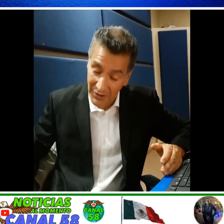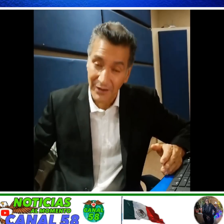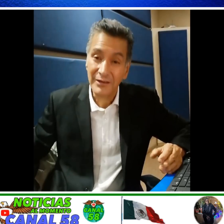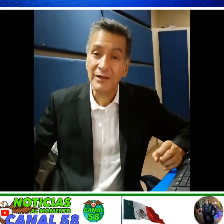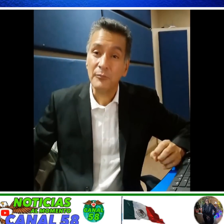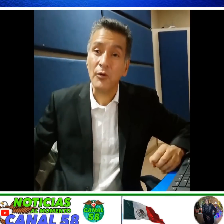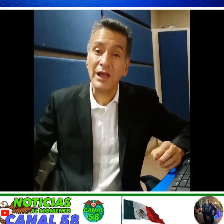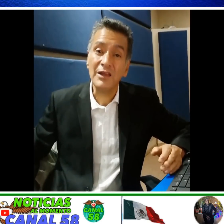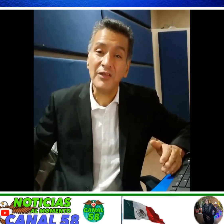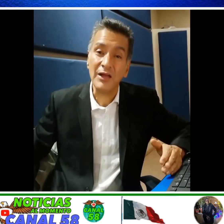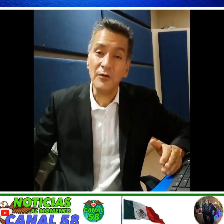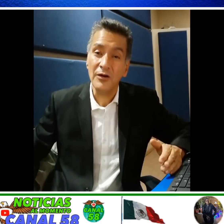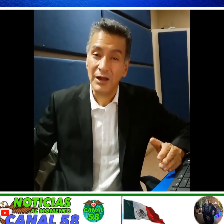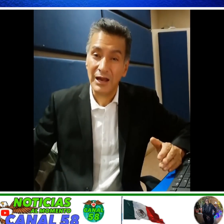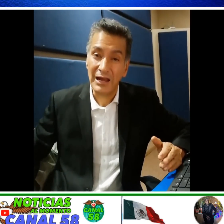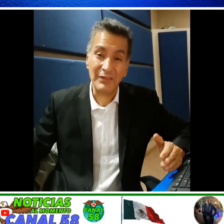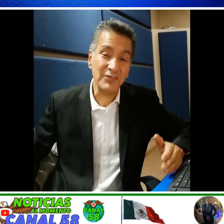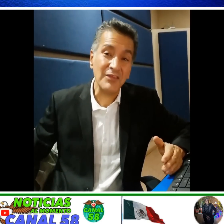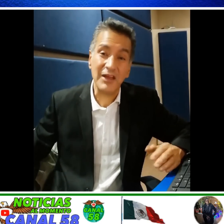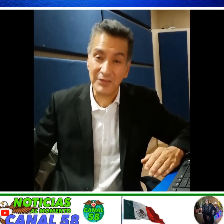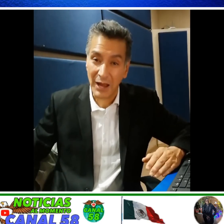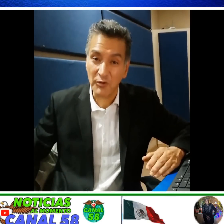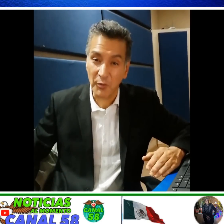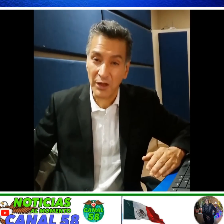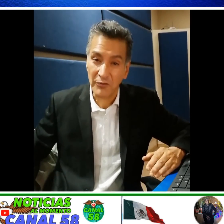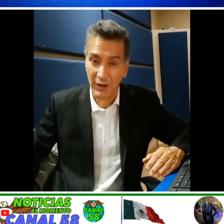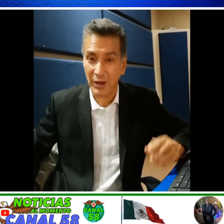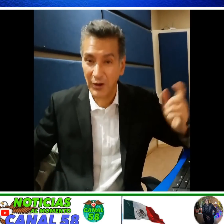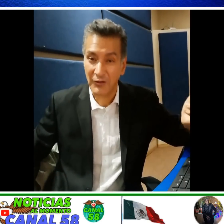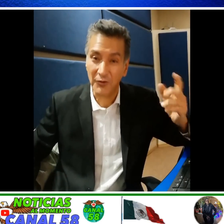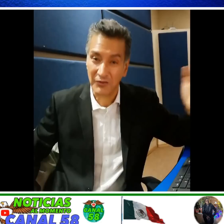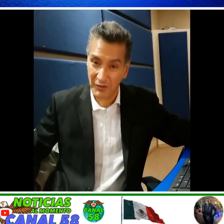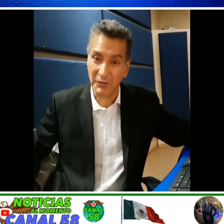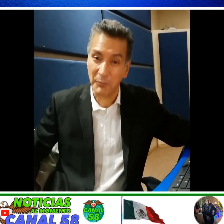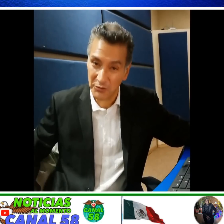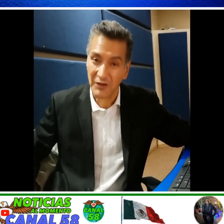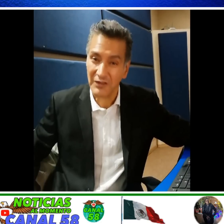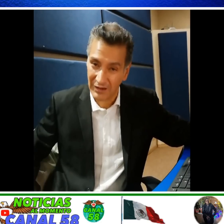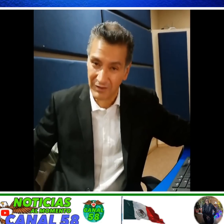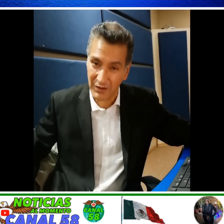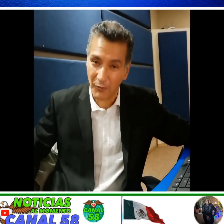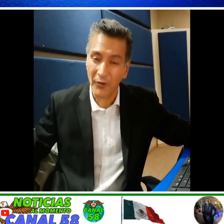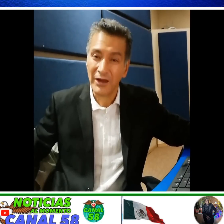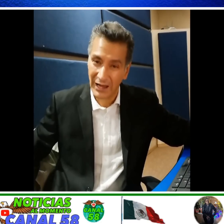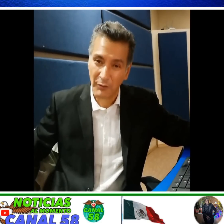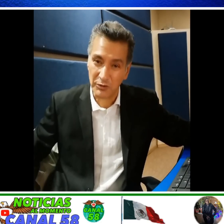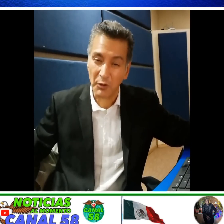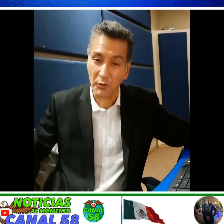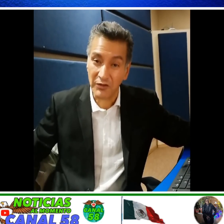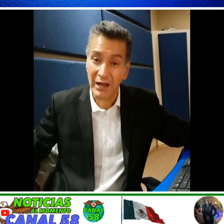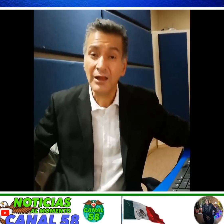Así será Porque en este año La distancia entre ambos poderes En una nación que se divide por tres Legislativo